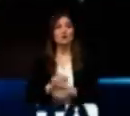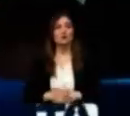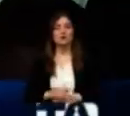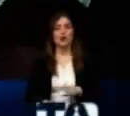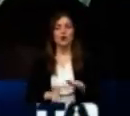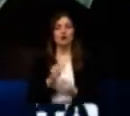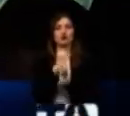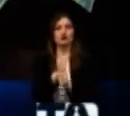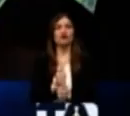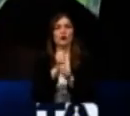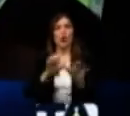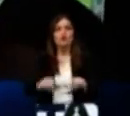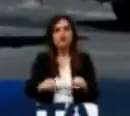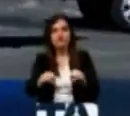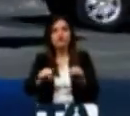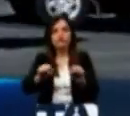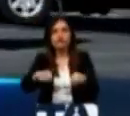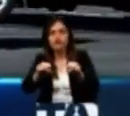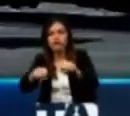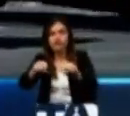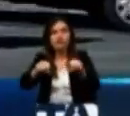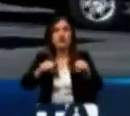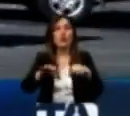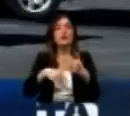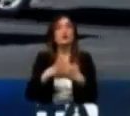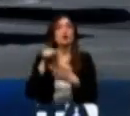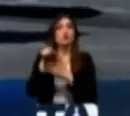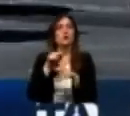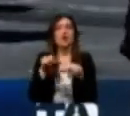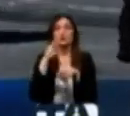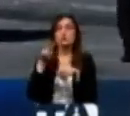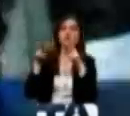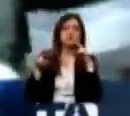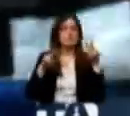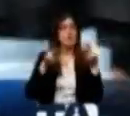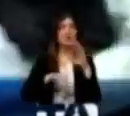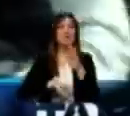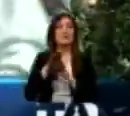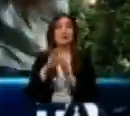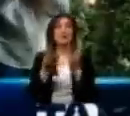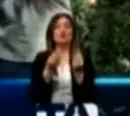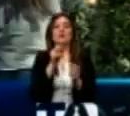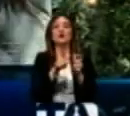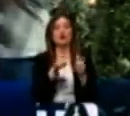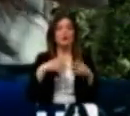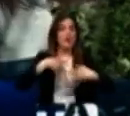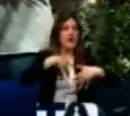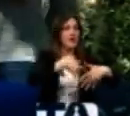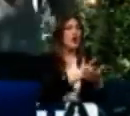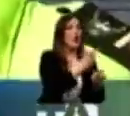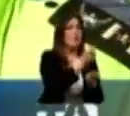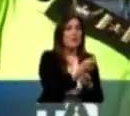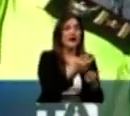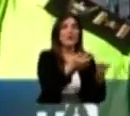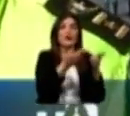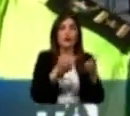a caballo o en moto recorren los sectores donde se congrega la mayor cantidad de personas para adquirir sus